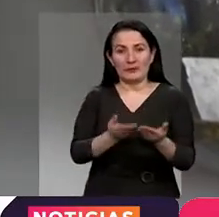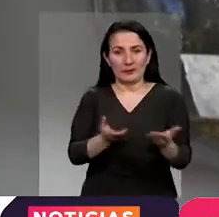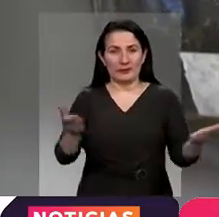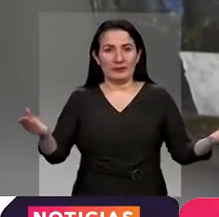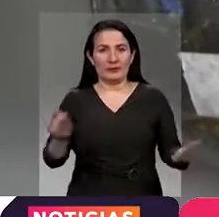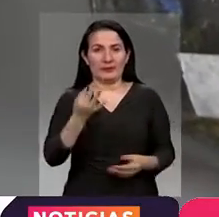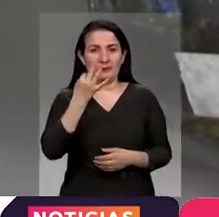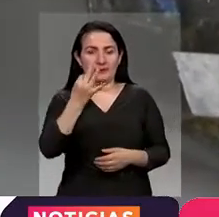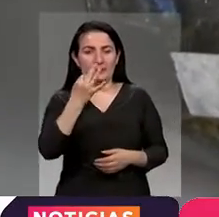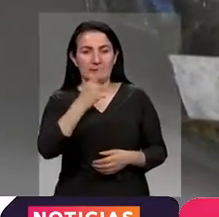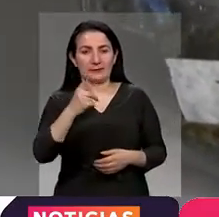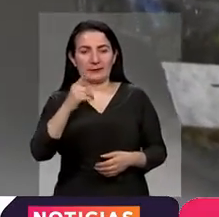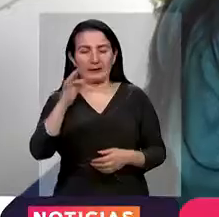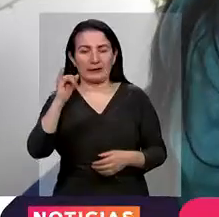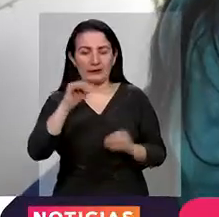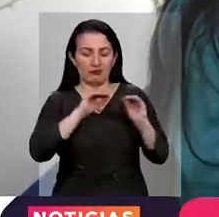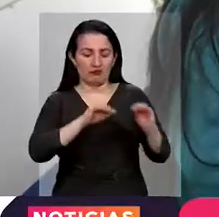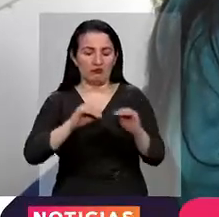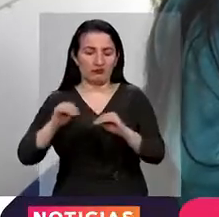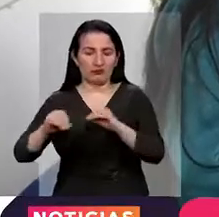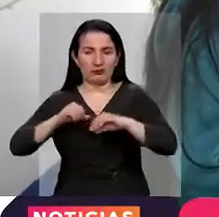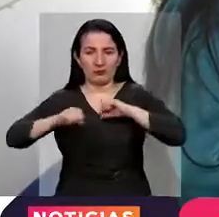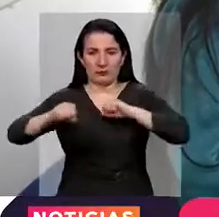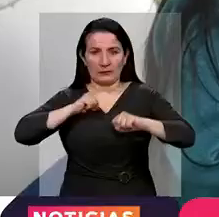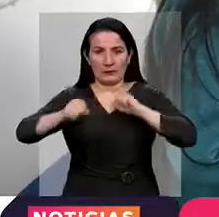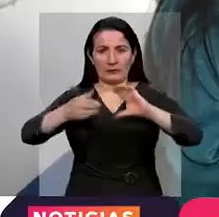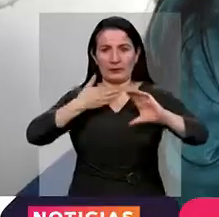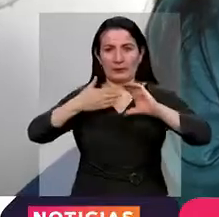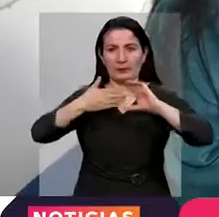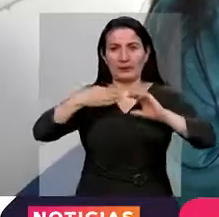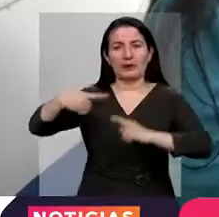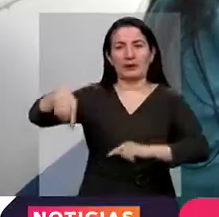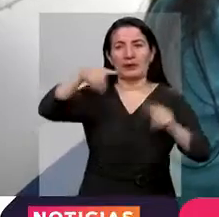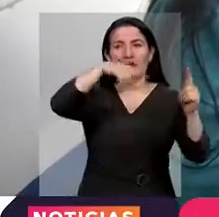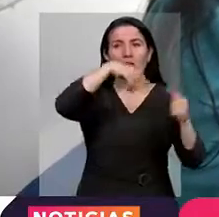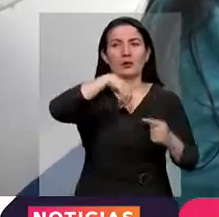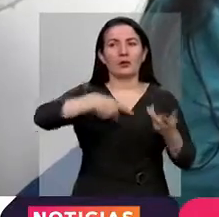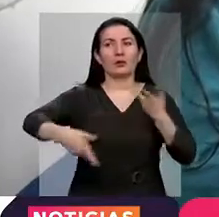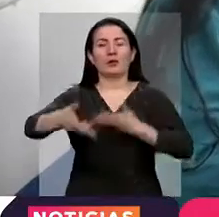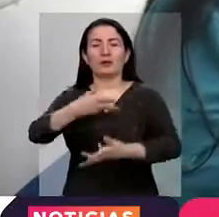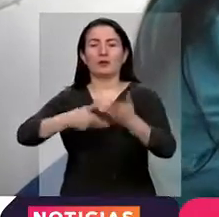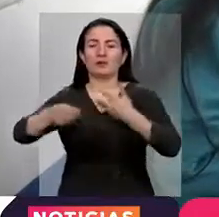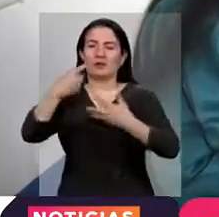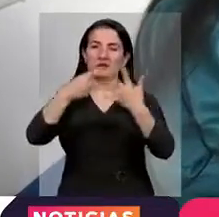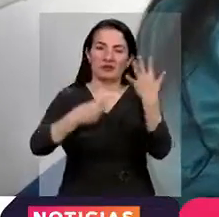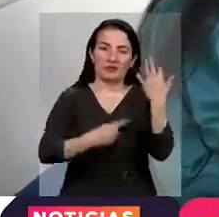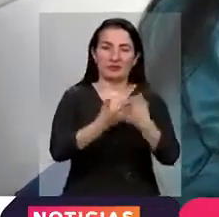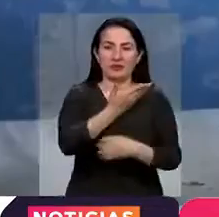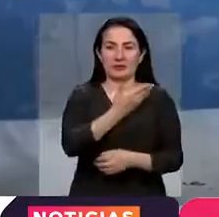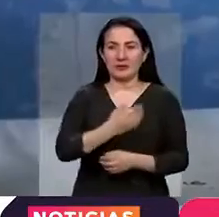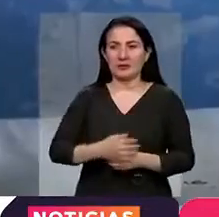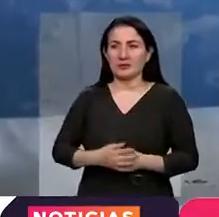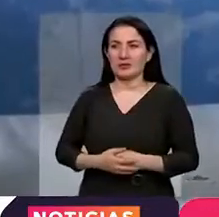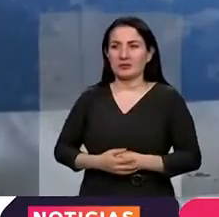kits de capacitación en acción climática y recorridos para intercambio entre otros